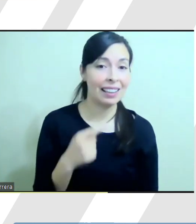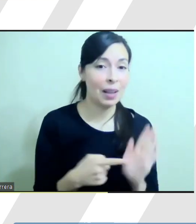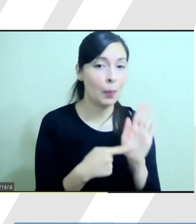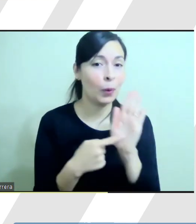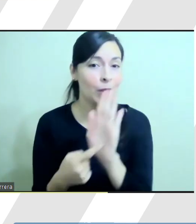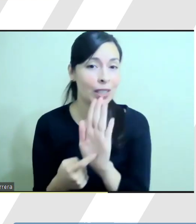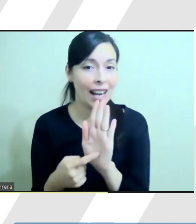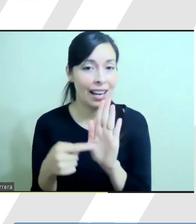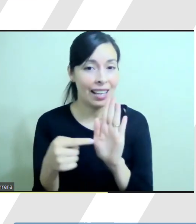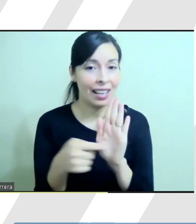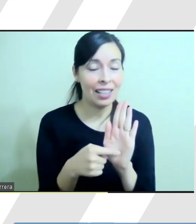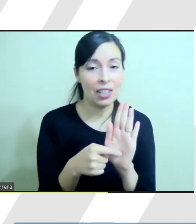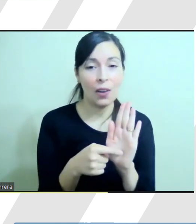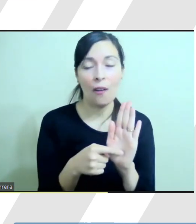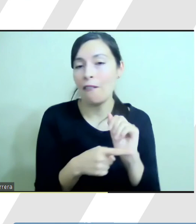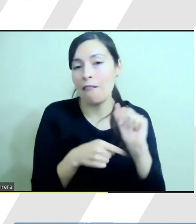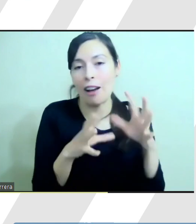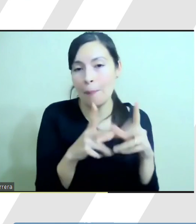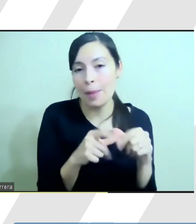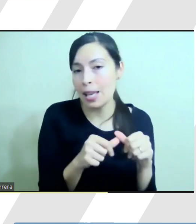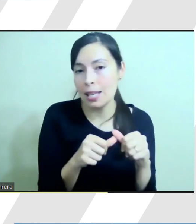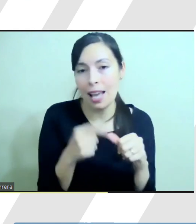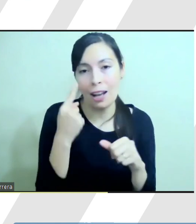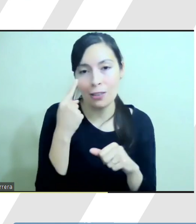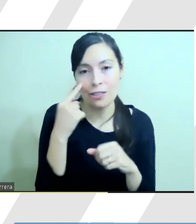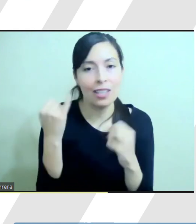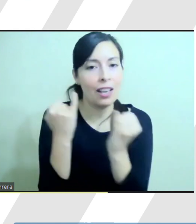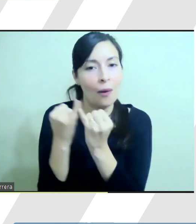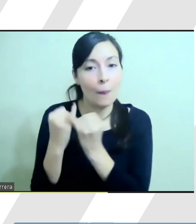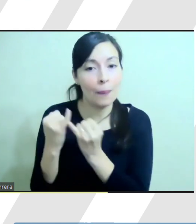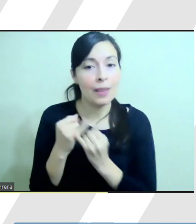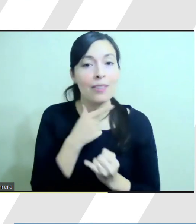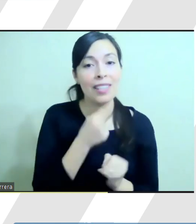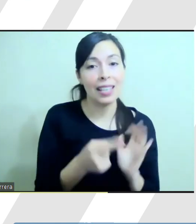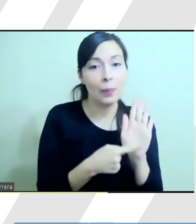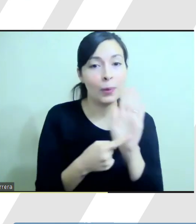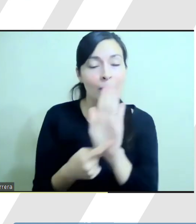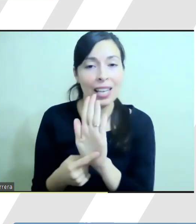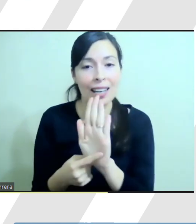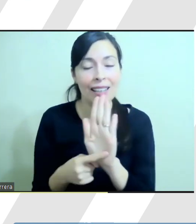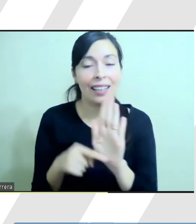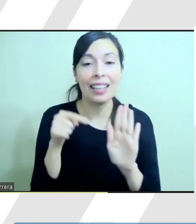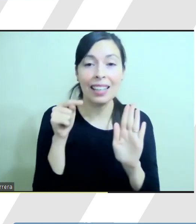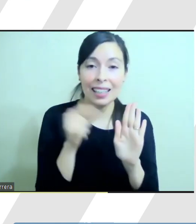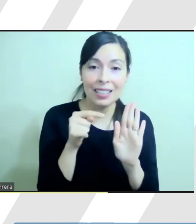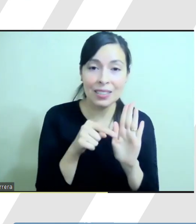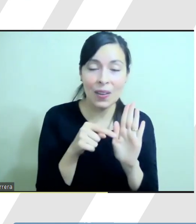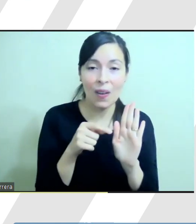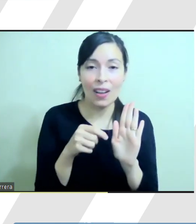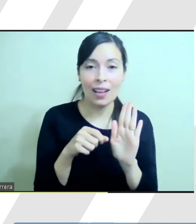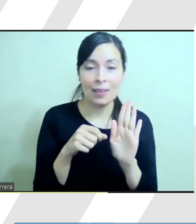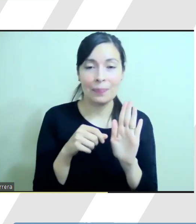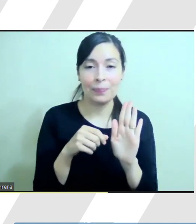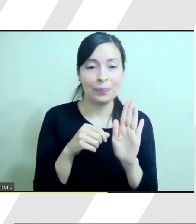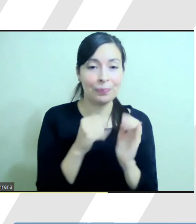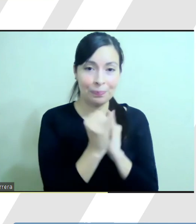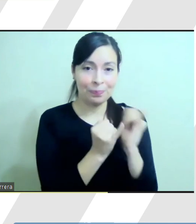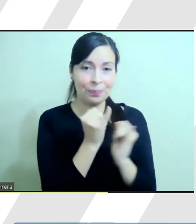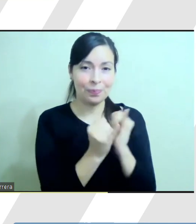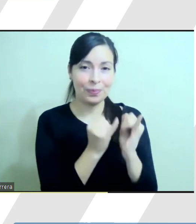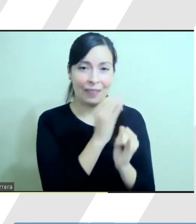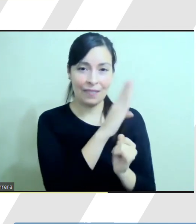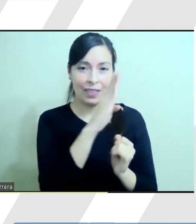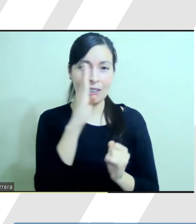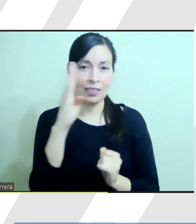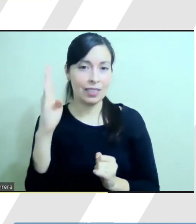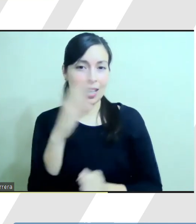a algún familiar, conocido, amigo que tengan por ahí, recuerden que va a quedar todo alojado tanto en la página de la Biblioteca